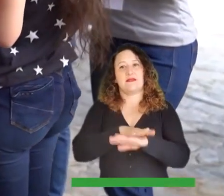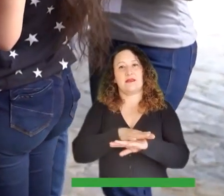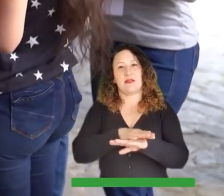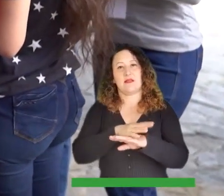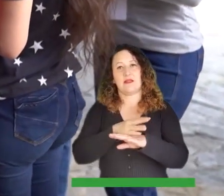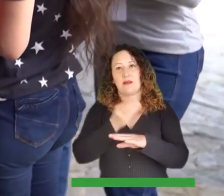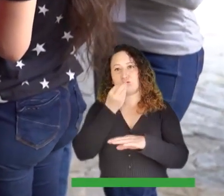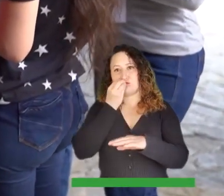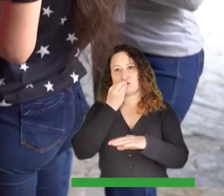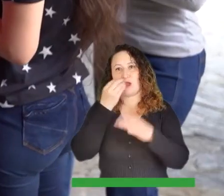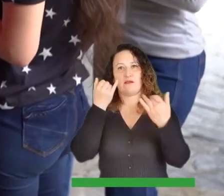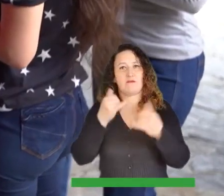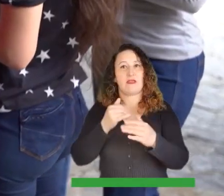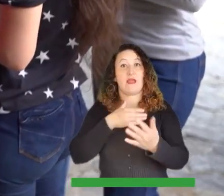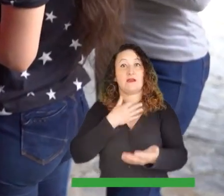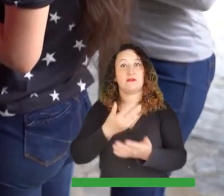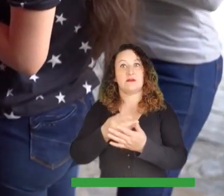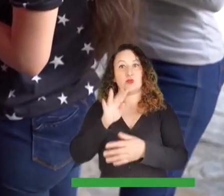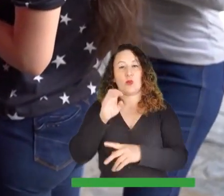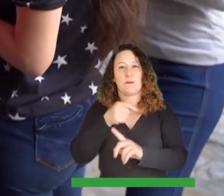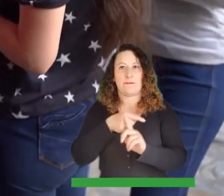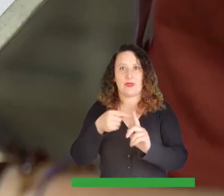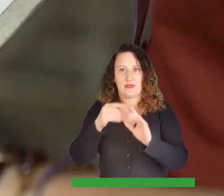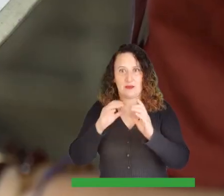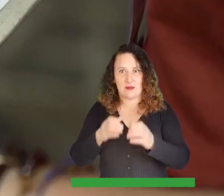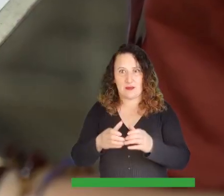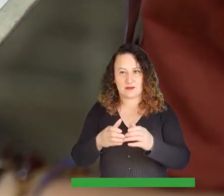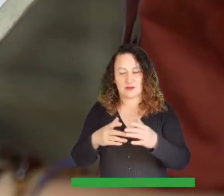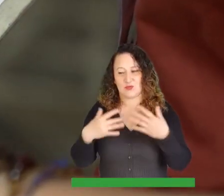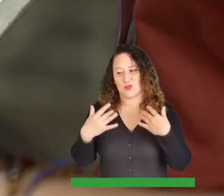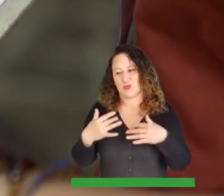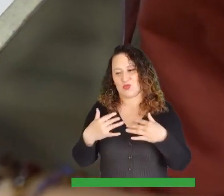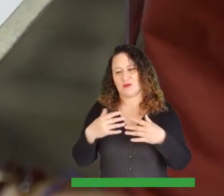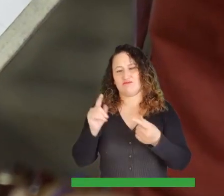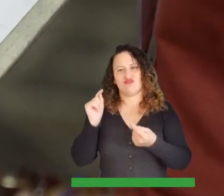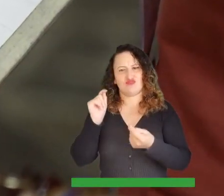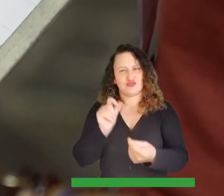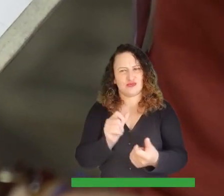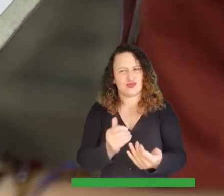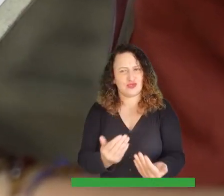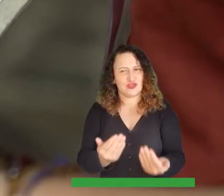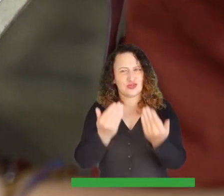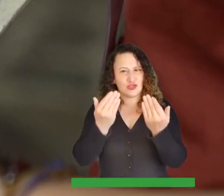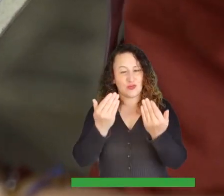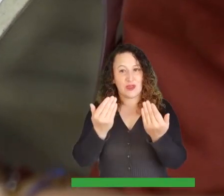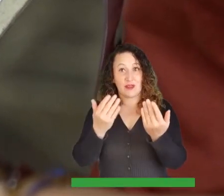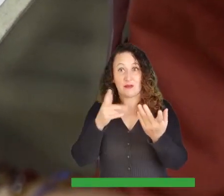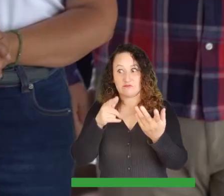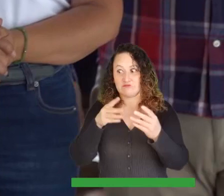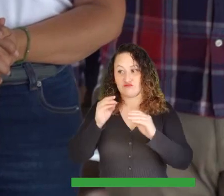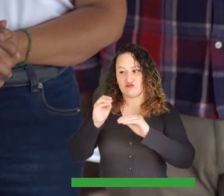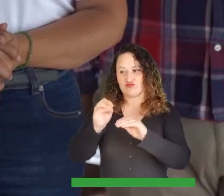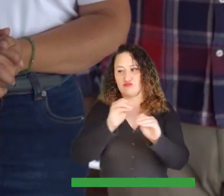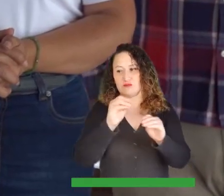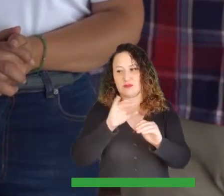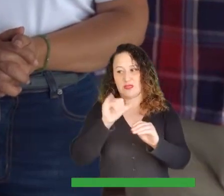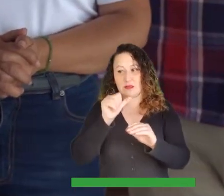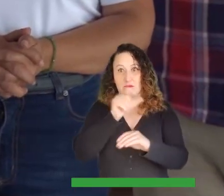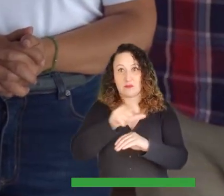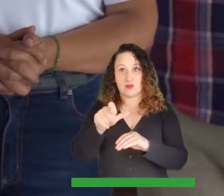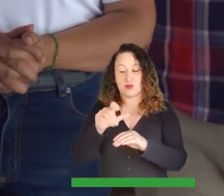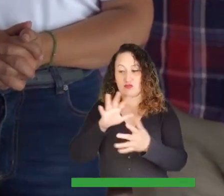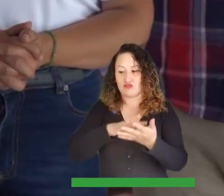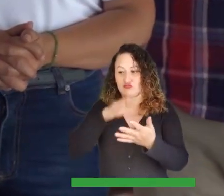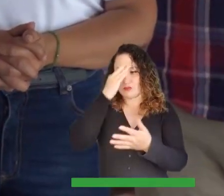y vamos hasta las 9:30 en clase. Esta inmersión es muy práctica y lo que busca es que las personas del ICA tengan la metodología del